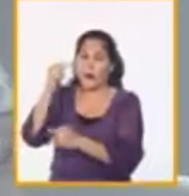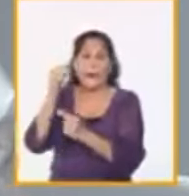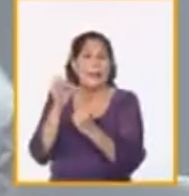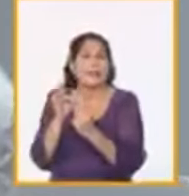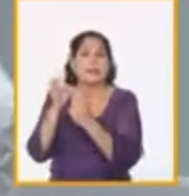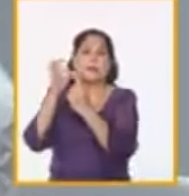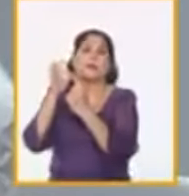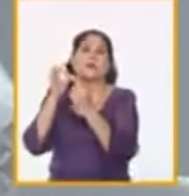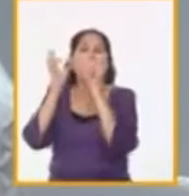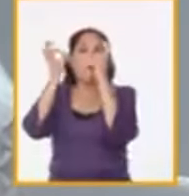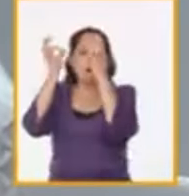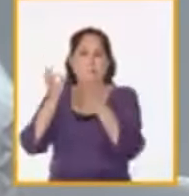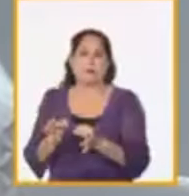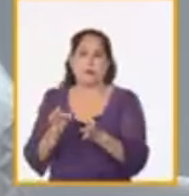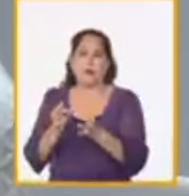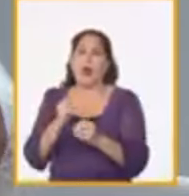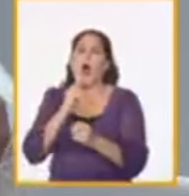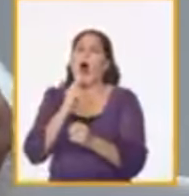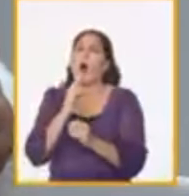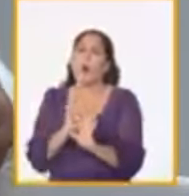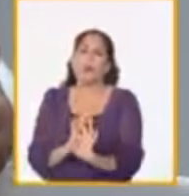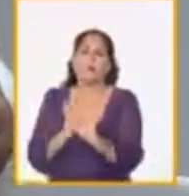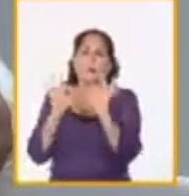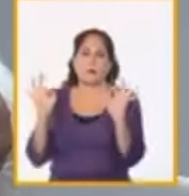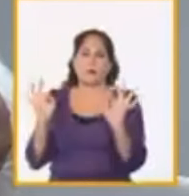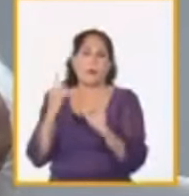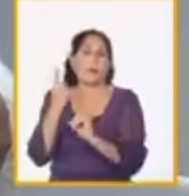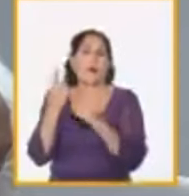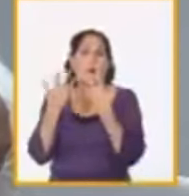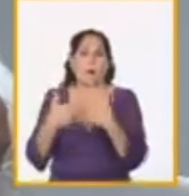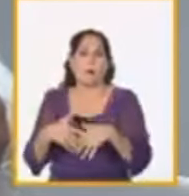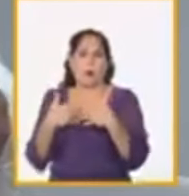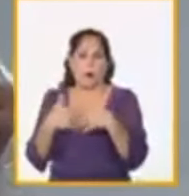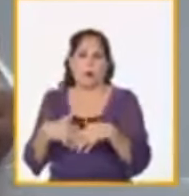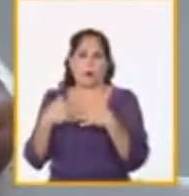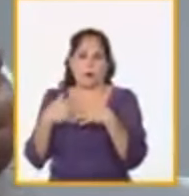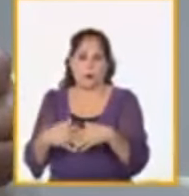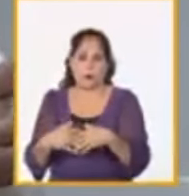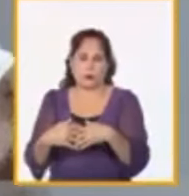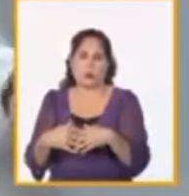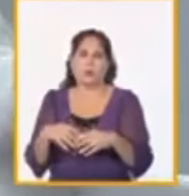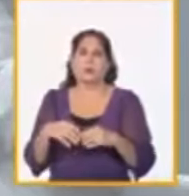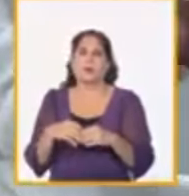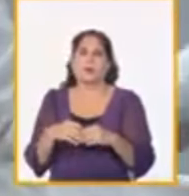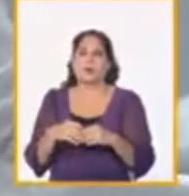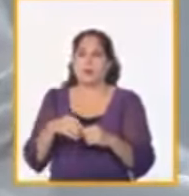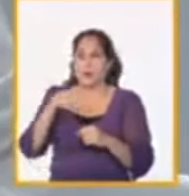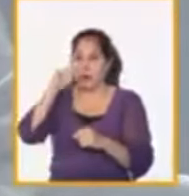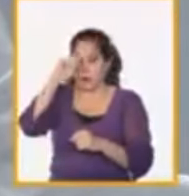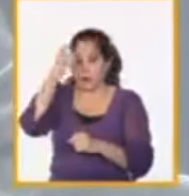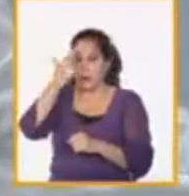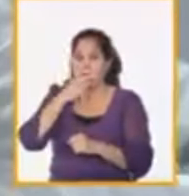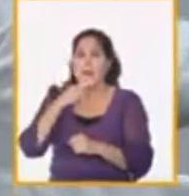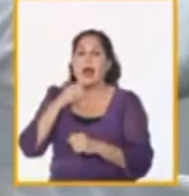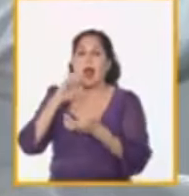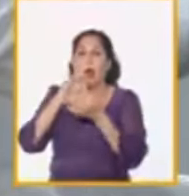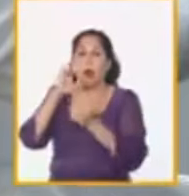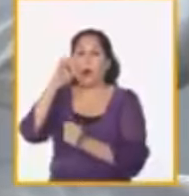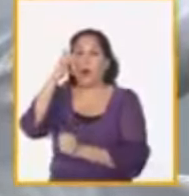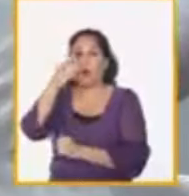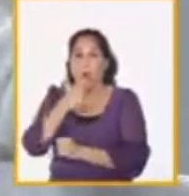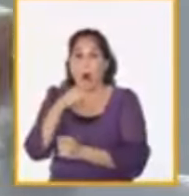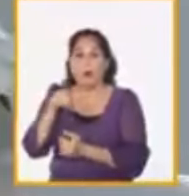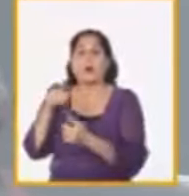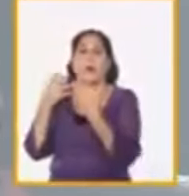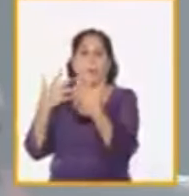esencial y se ha logrado. Primero hay producción en Sagua, que era uno de los problemas que en años anteriores,